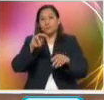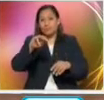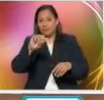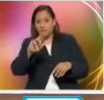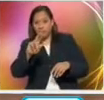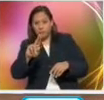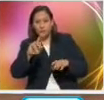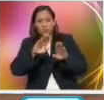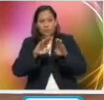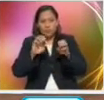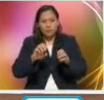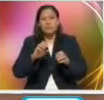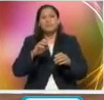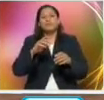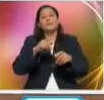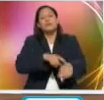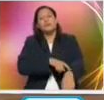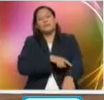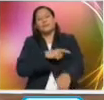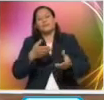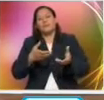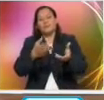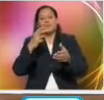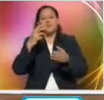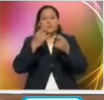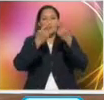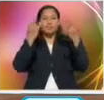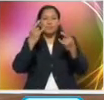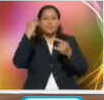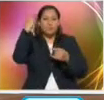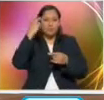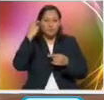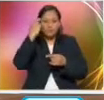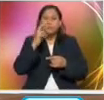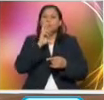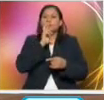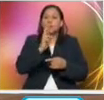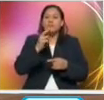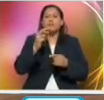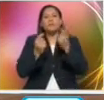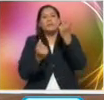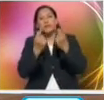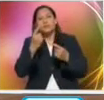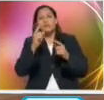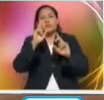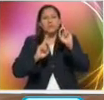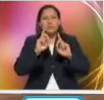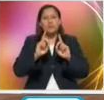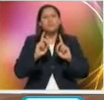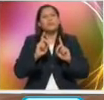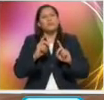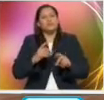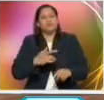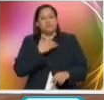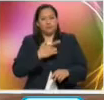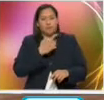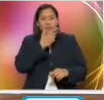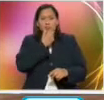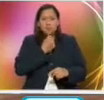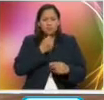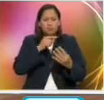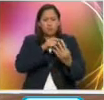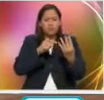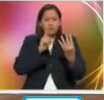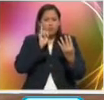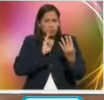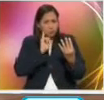gracias, muy bien. Un larguísimo camino por la historia de los Reyes, nos vas a resolver algunas preguntas que nos hemos hecho a lo largo. Por ejemplo, eran hombres, ¿por qué no